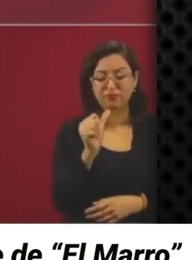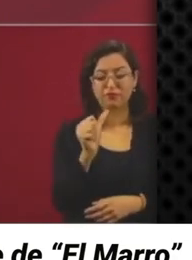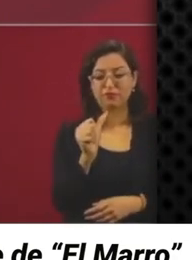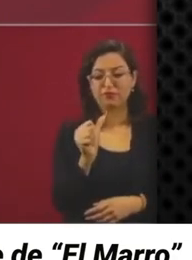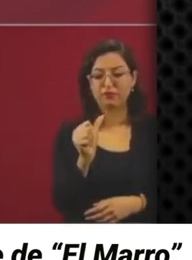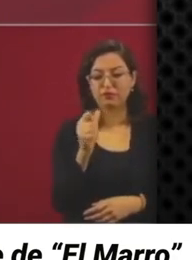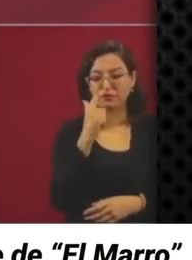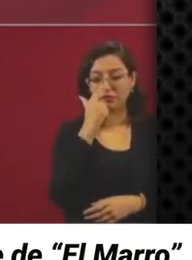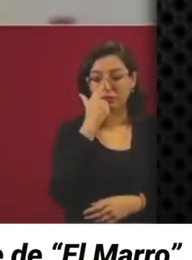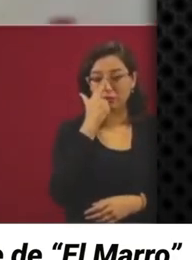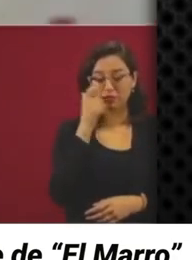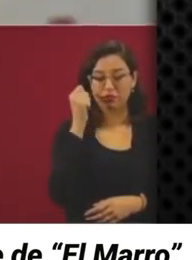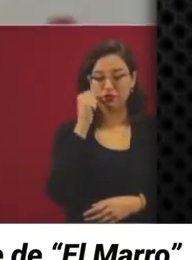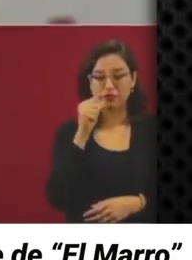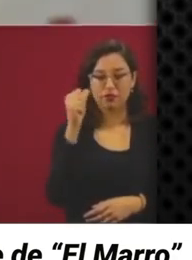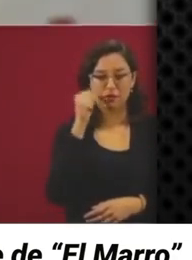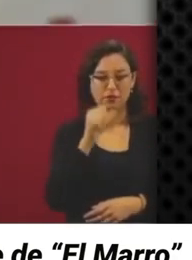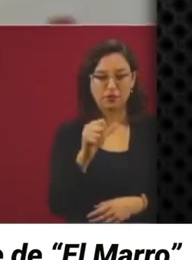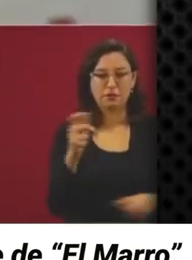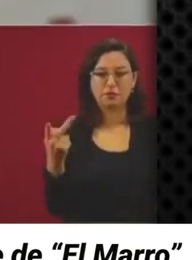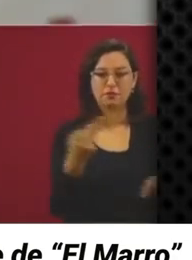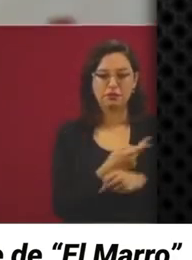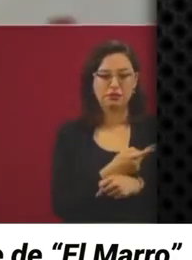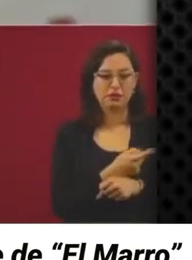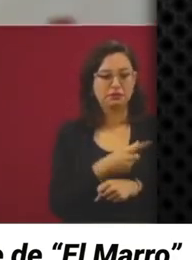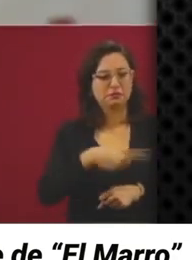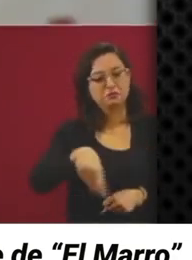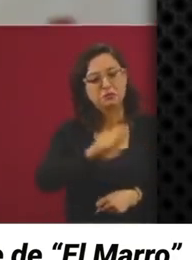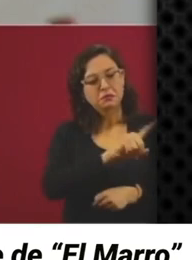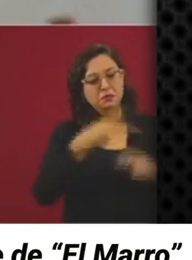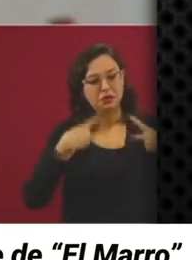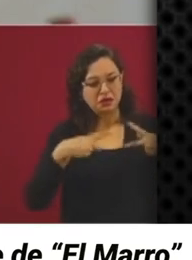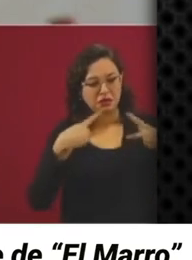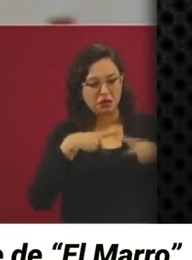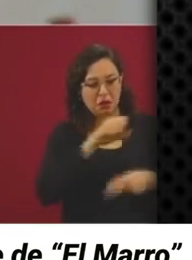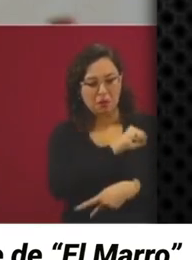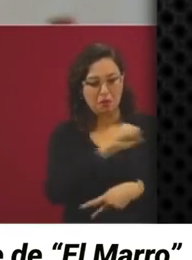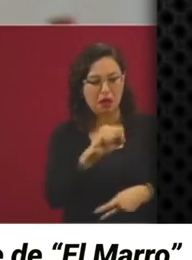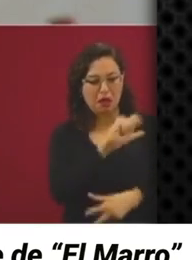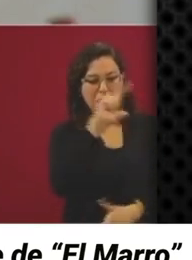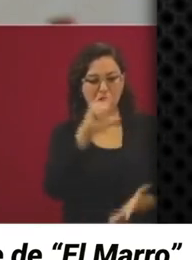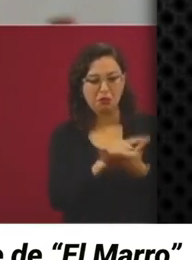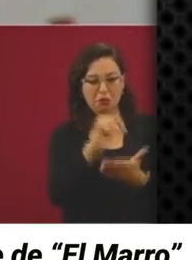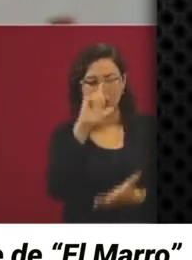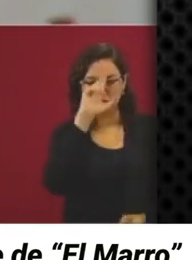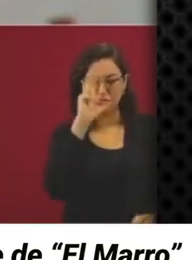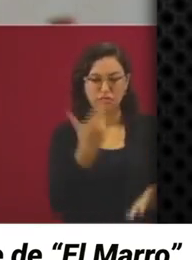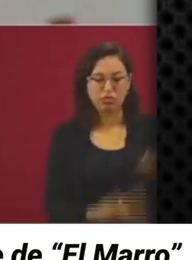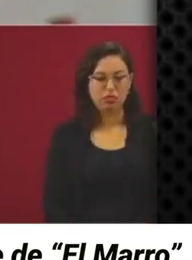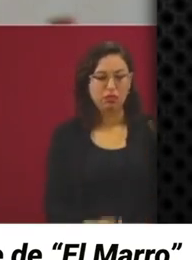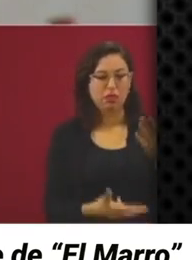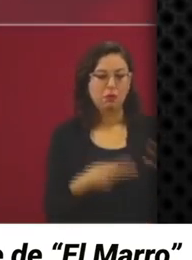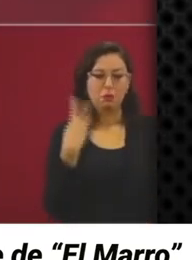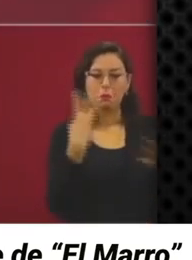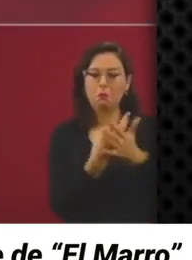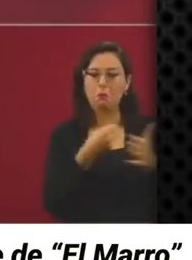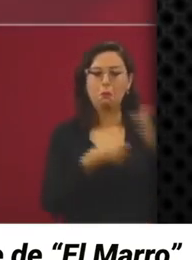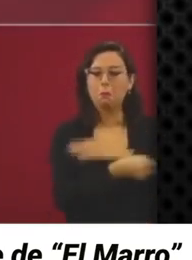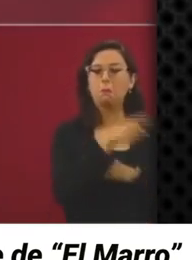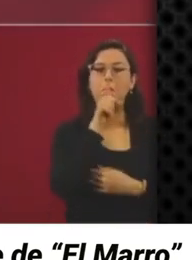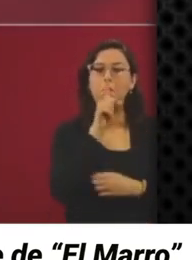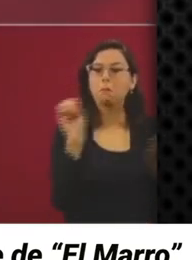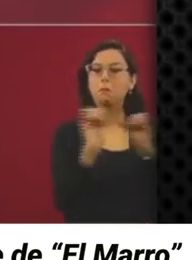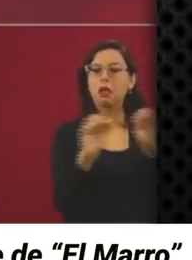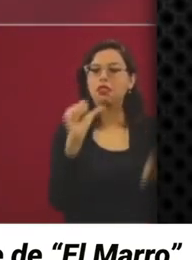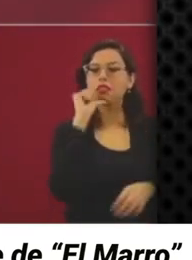asegura el presidente Andrés Manuel López Obrador, quien llamó a investigar a fondo lo que ocurre en Guanajuato, al resaltar que el fiscal general del estado, Carlos